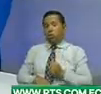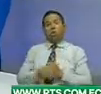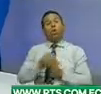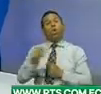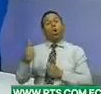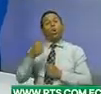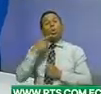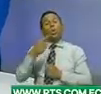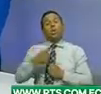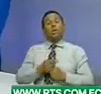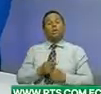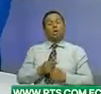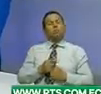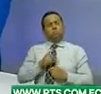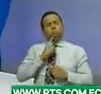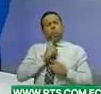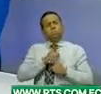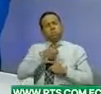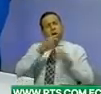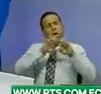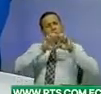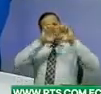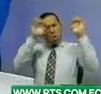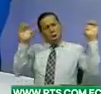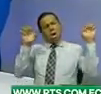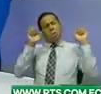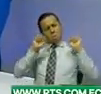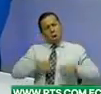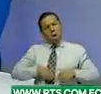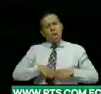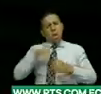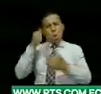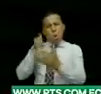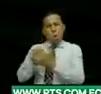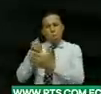compañías podrían solicitar la exoneración de impuestos.